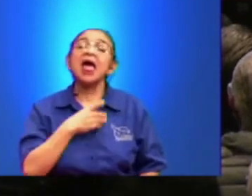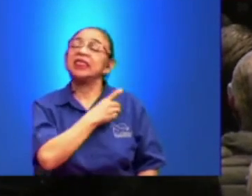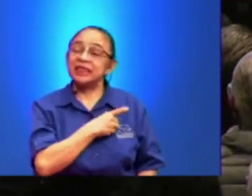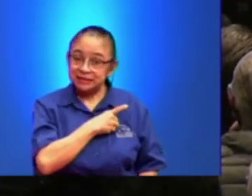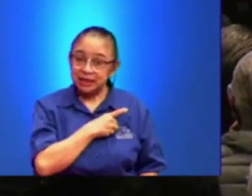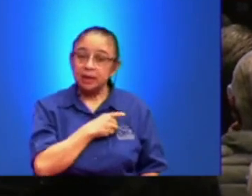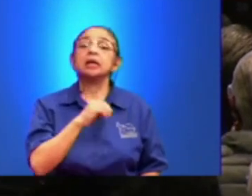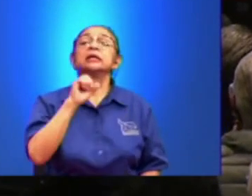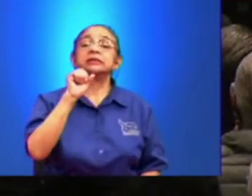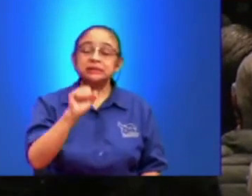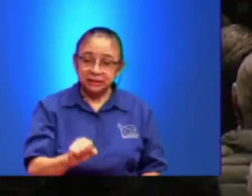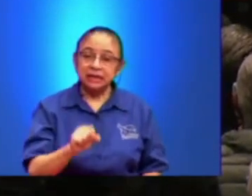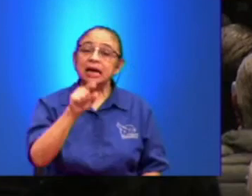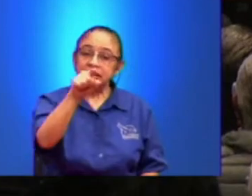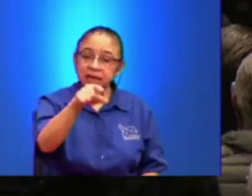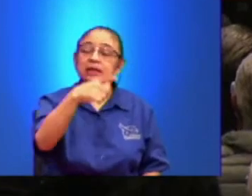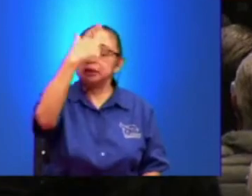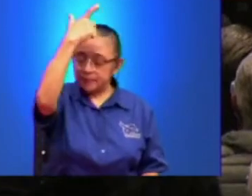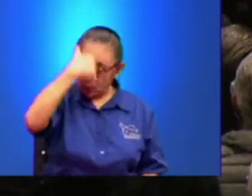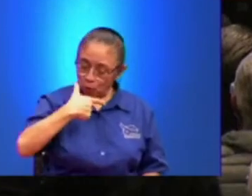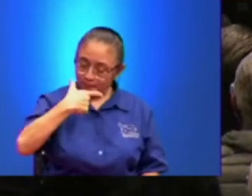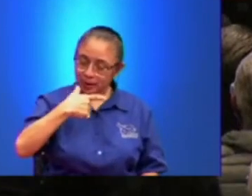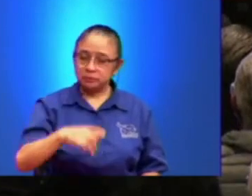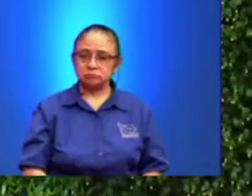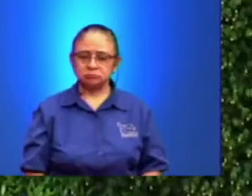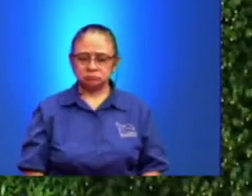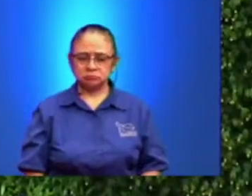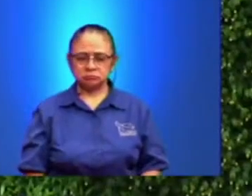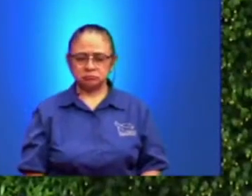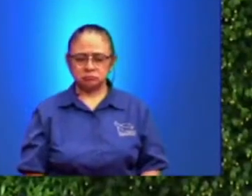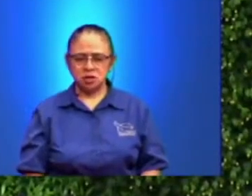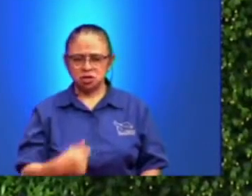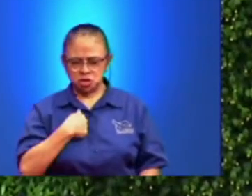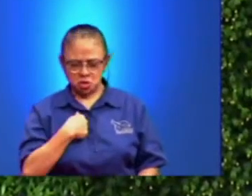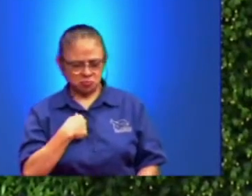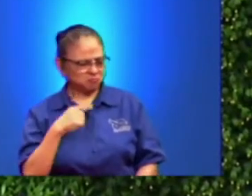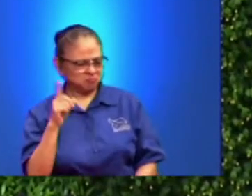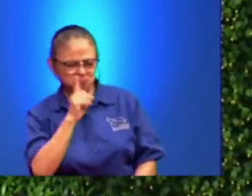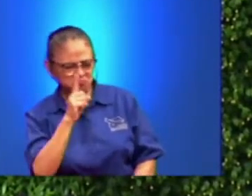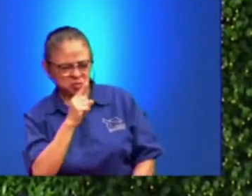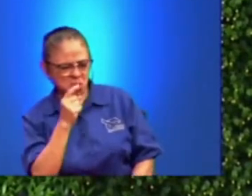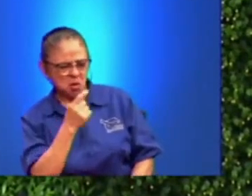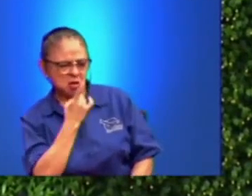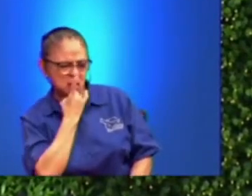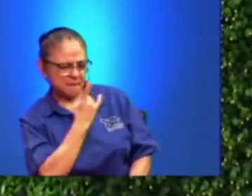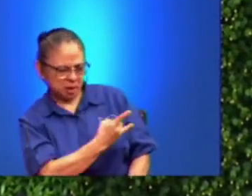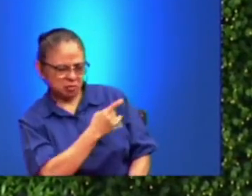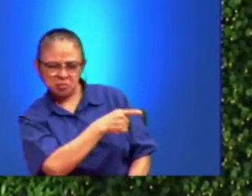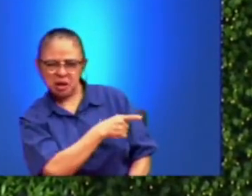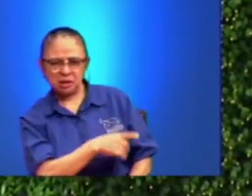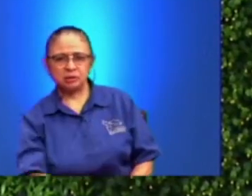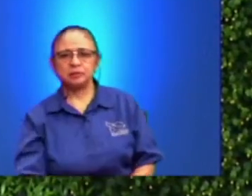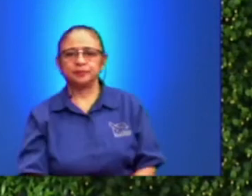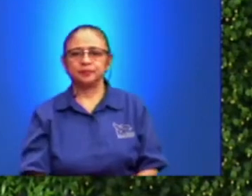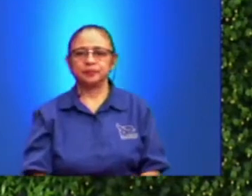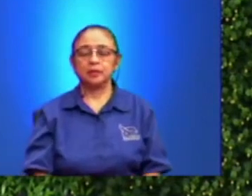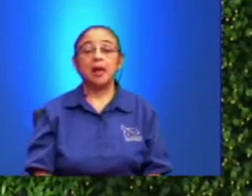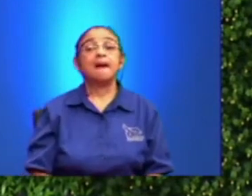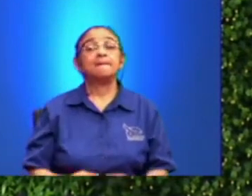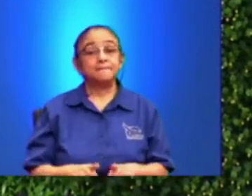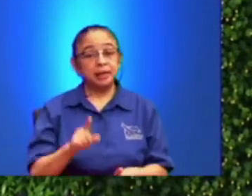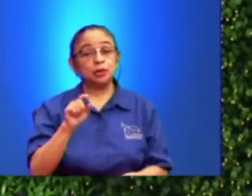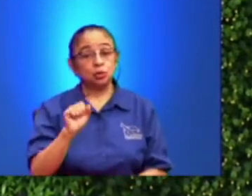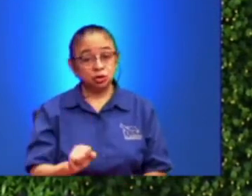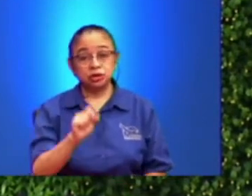si te va a culpar ya no lo perdono pero si tú dices no yo quisiera perdonar esa